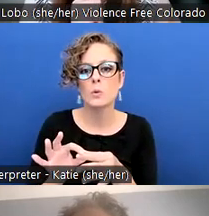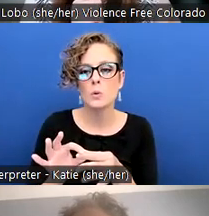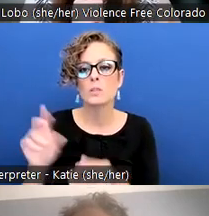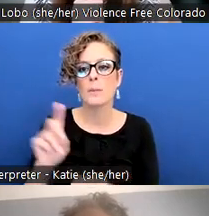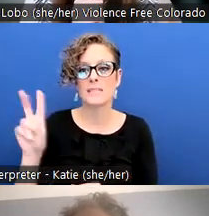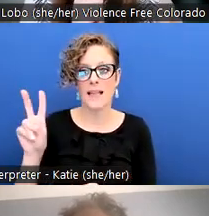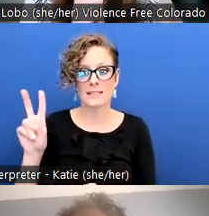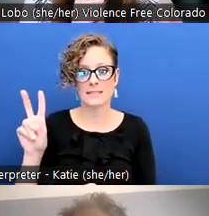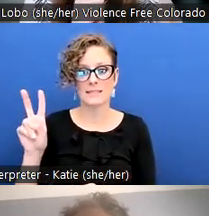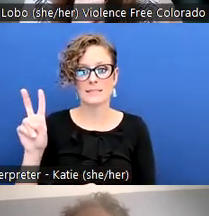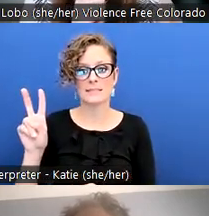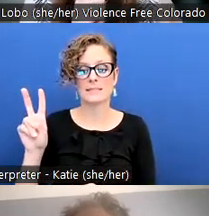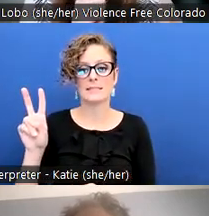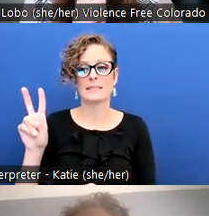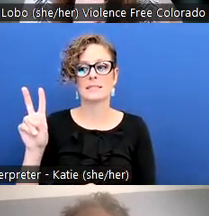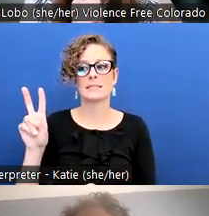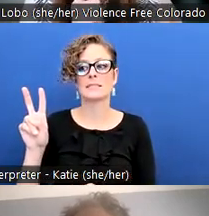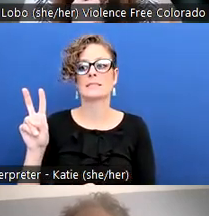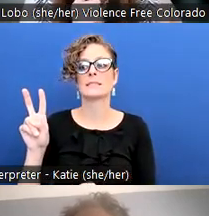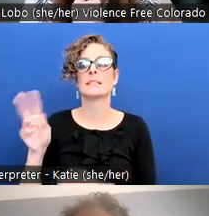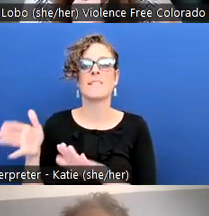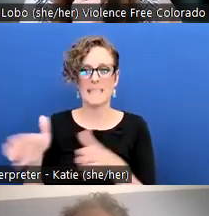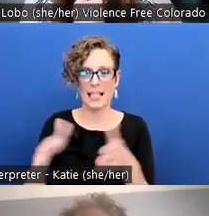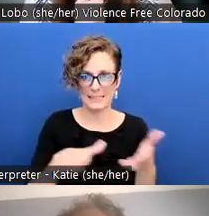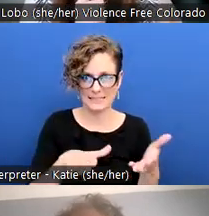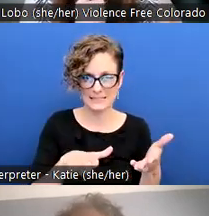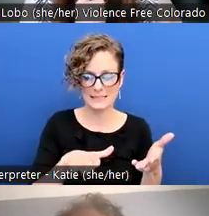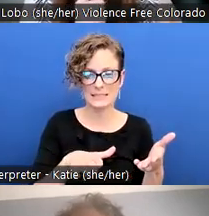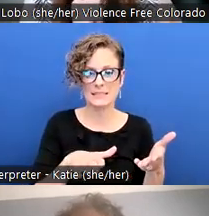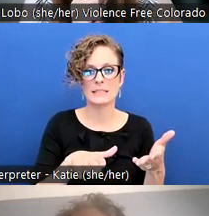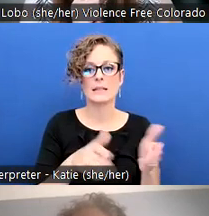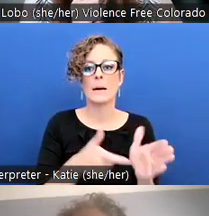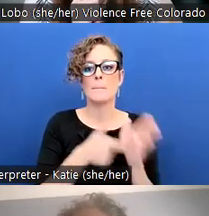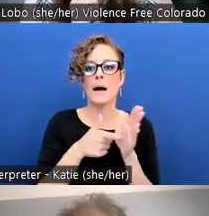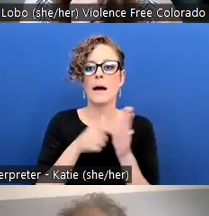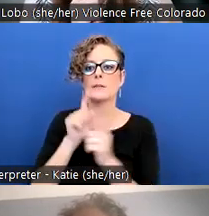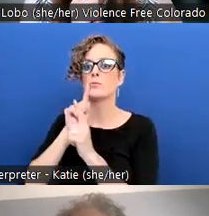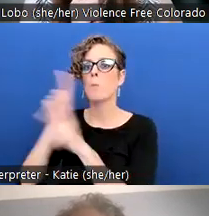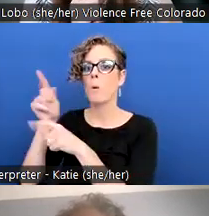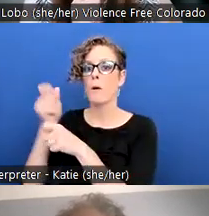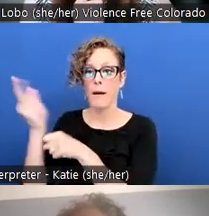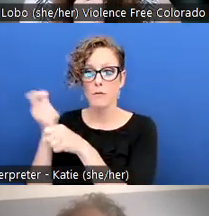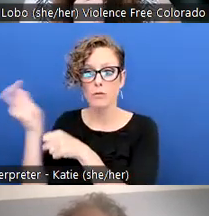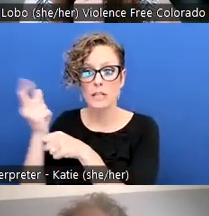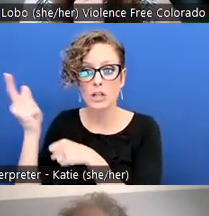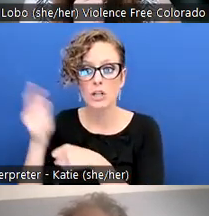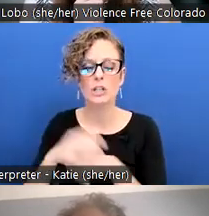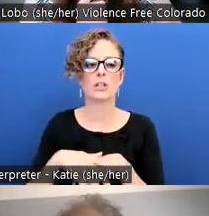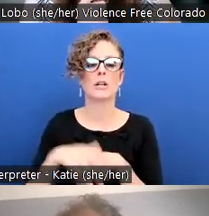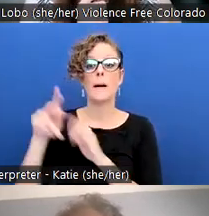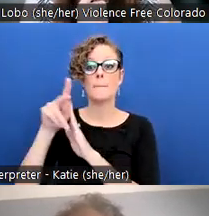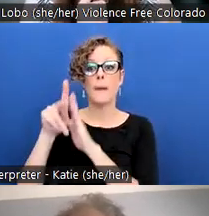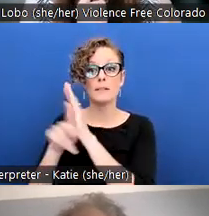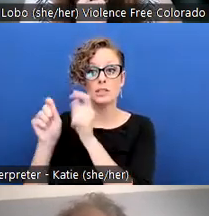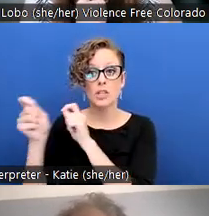estado relacionada con la violencia doméstica y publicar un informe todos los años con recomendaciones